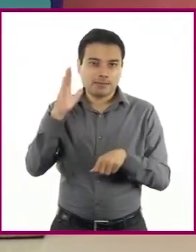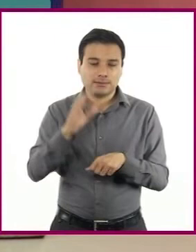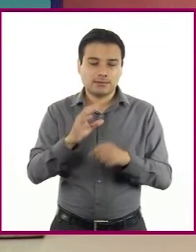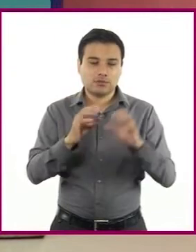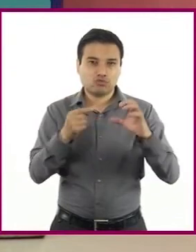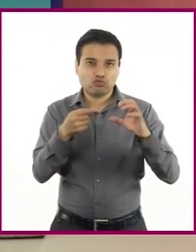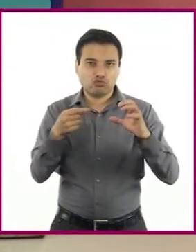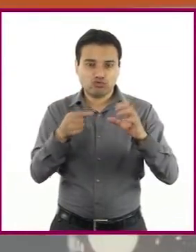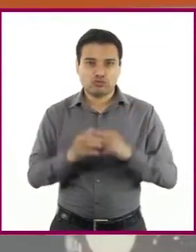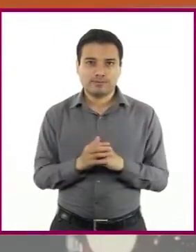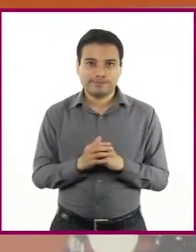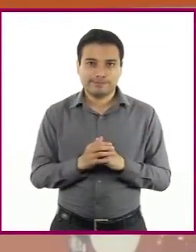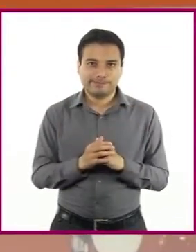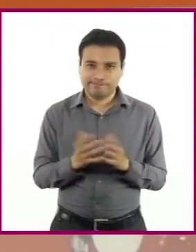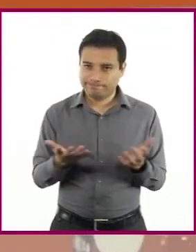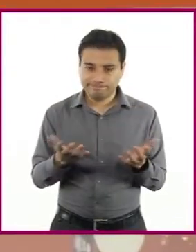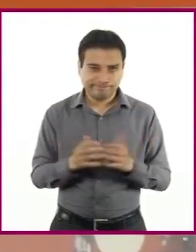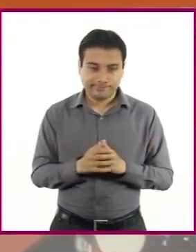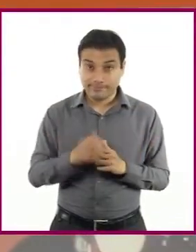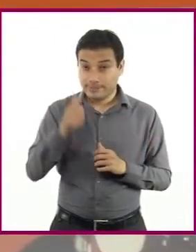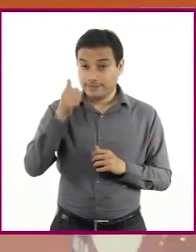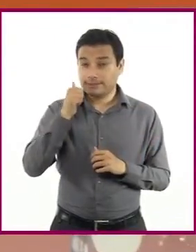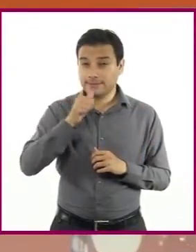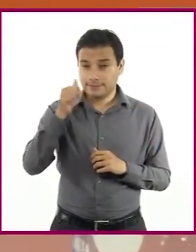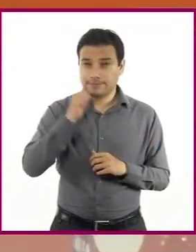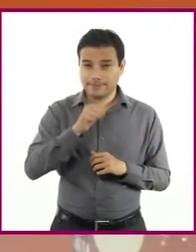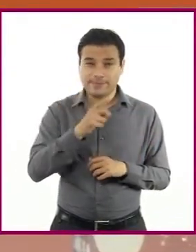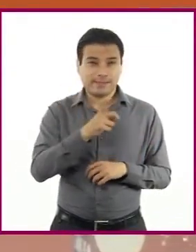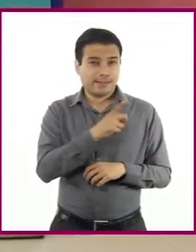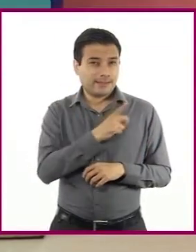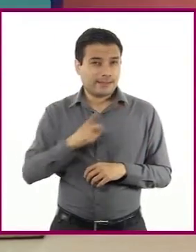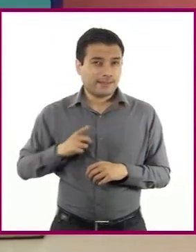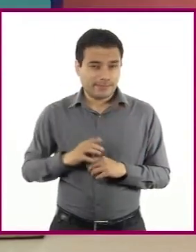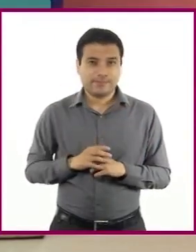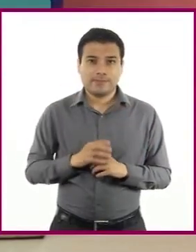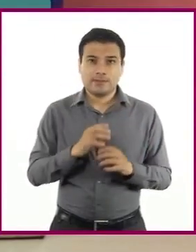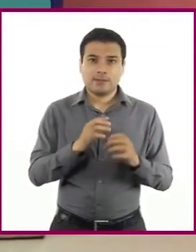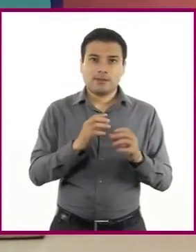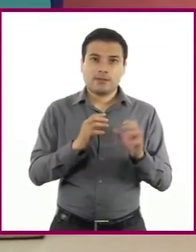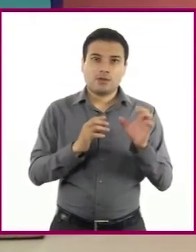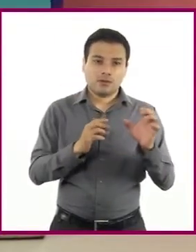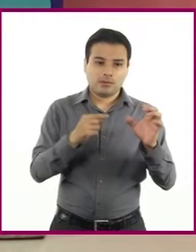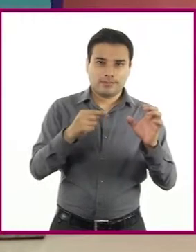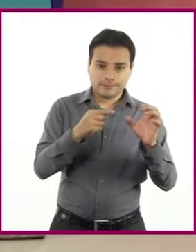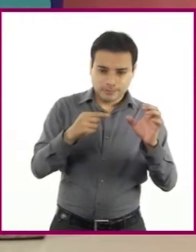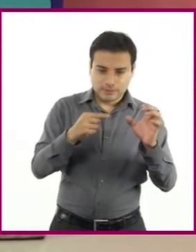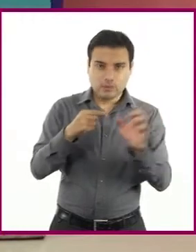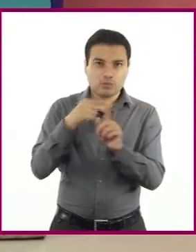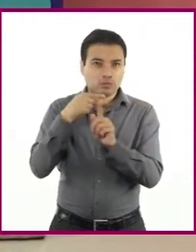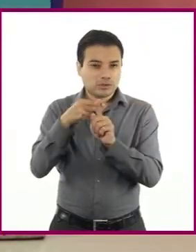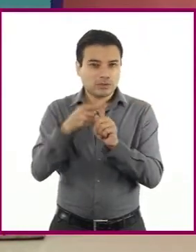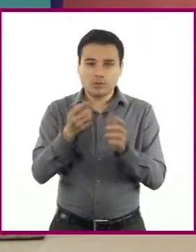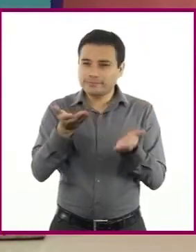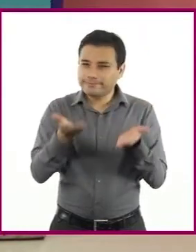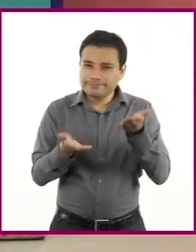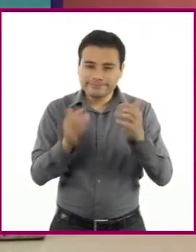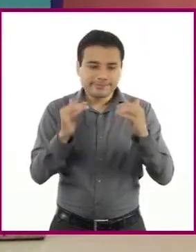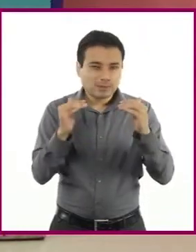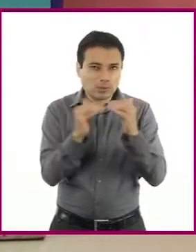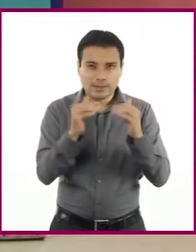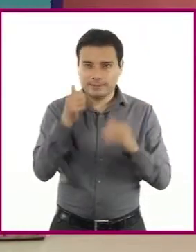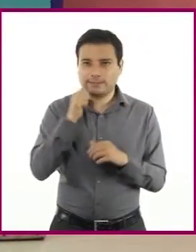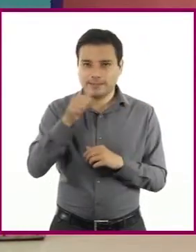cargas eléctricas positivas debe ser igual al de cargas negativas. Esto ya lo aprendieron en sesiones